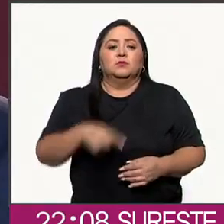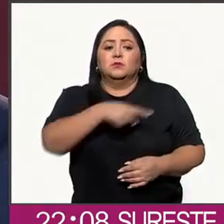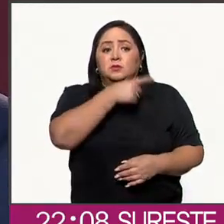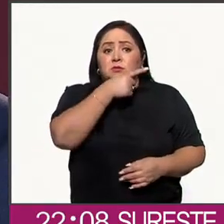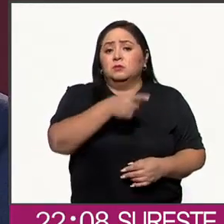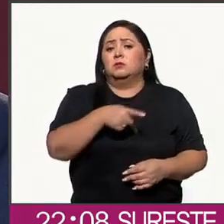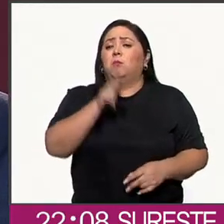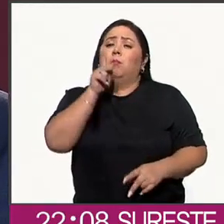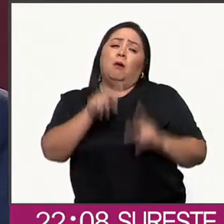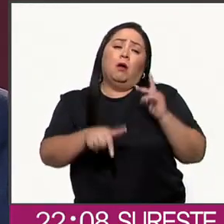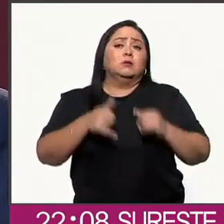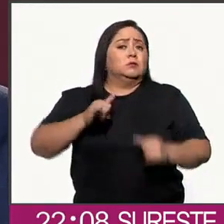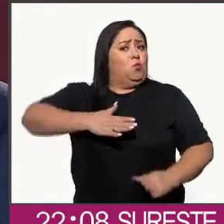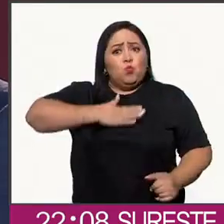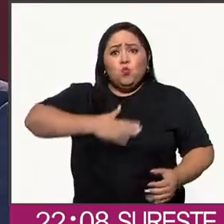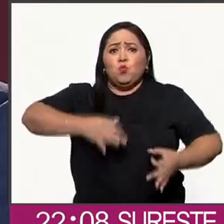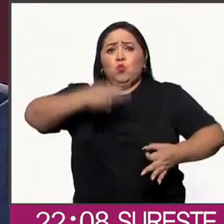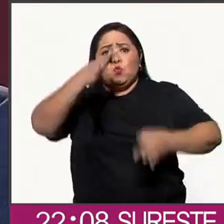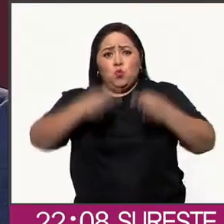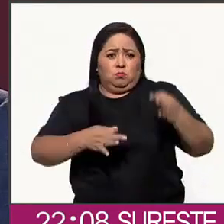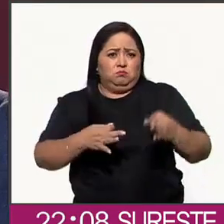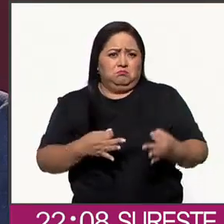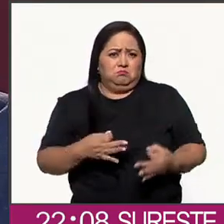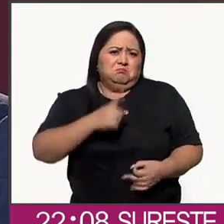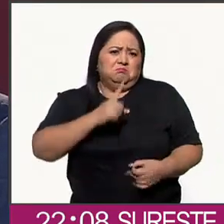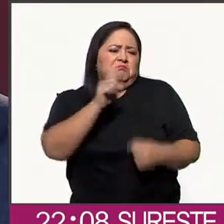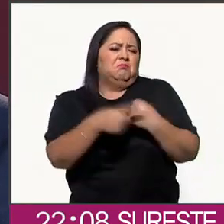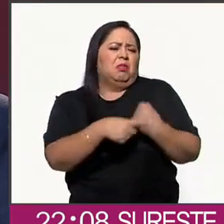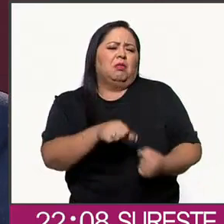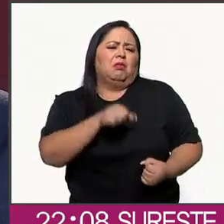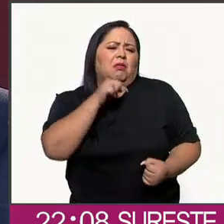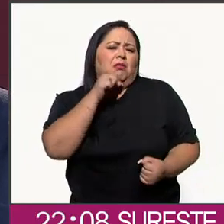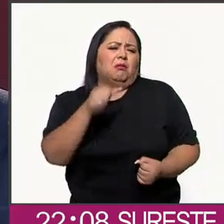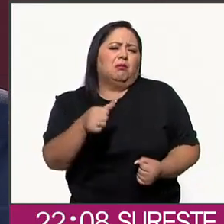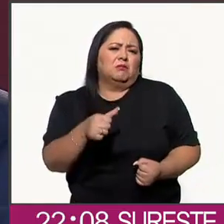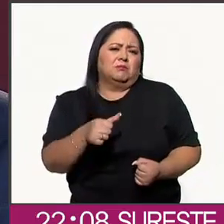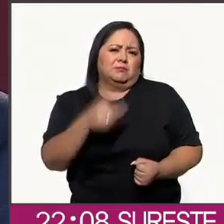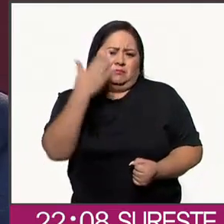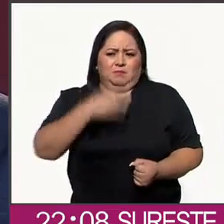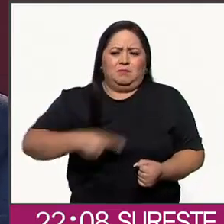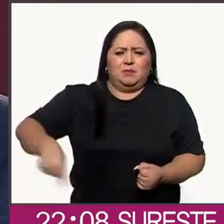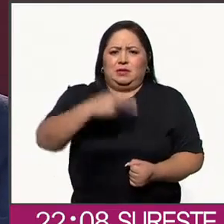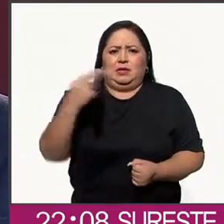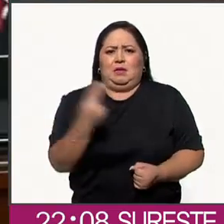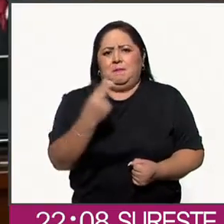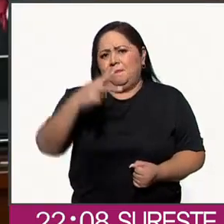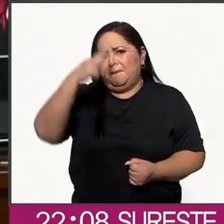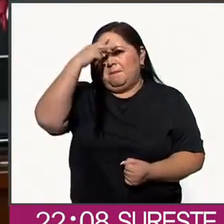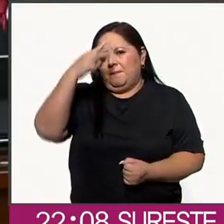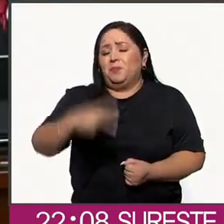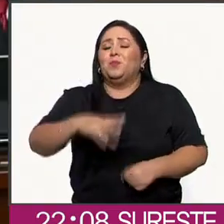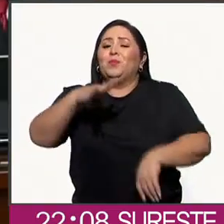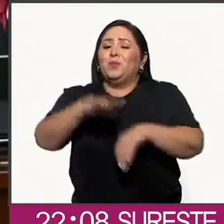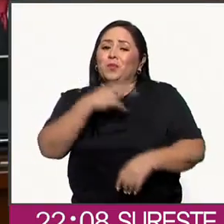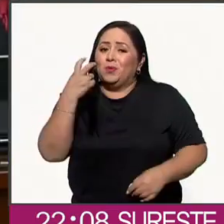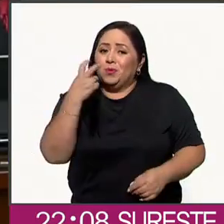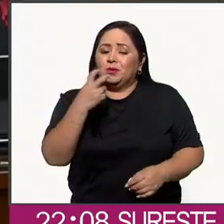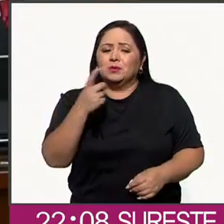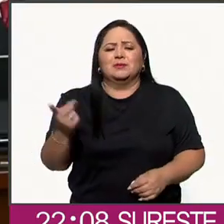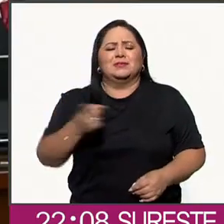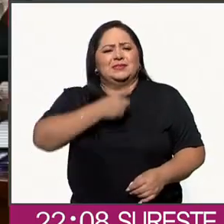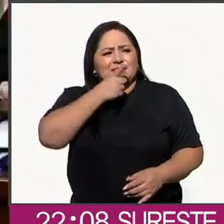justicia y las necesidades de la mayoría de los mexicanos. Por ello, insistió